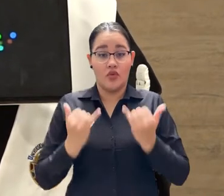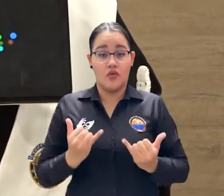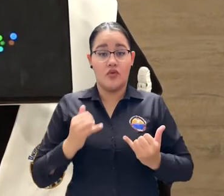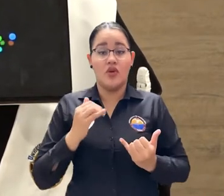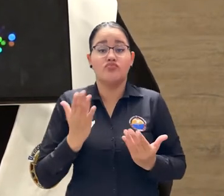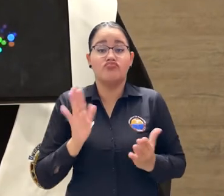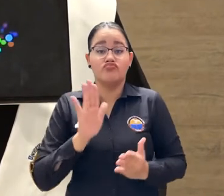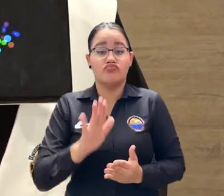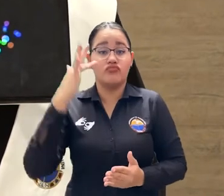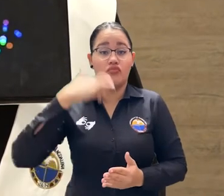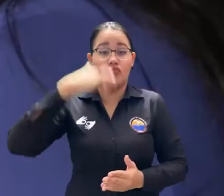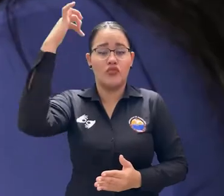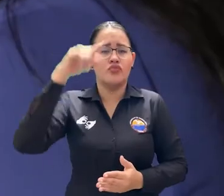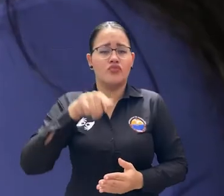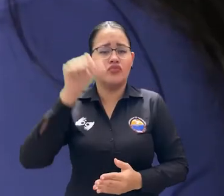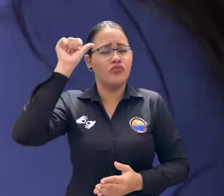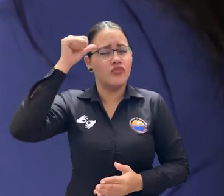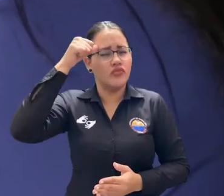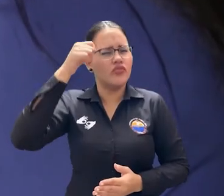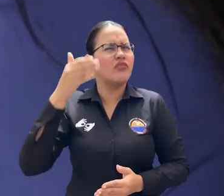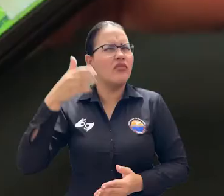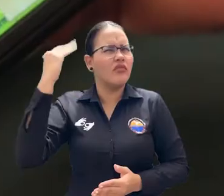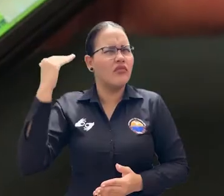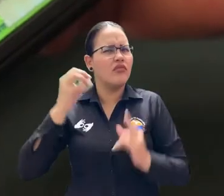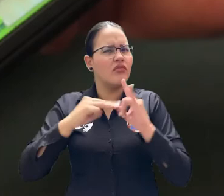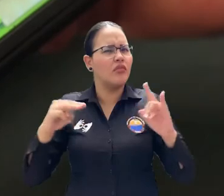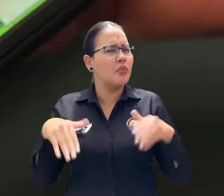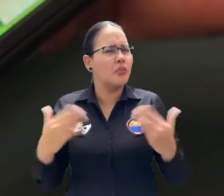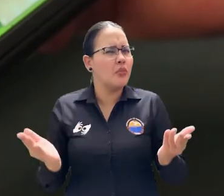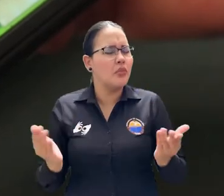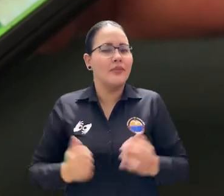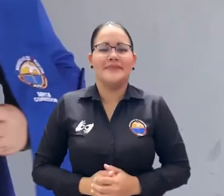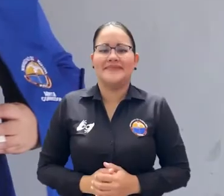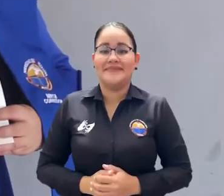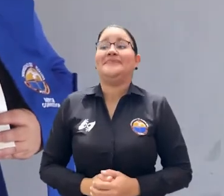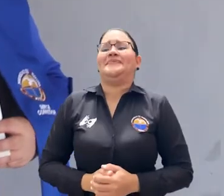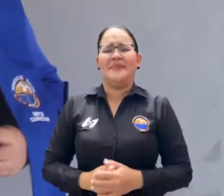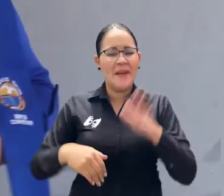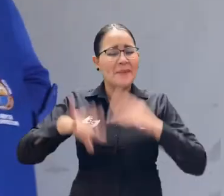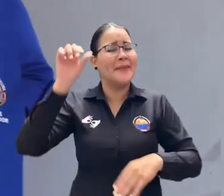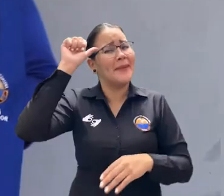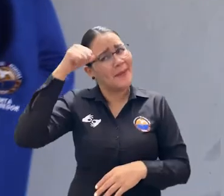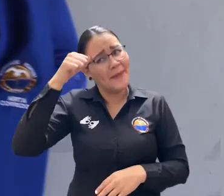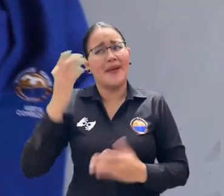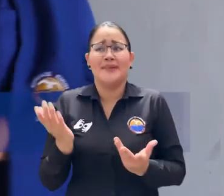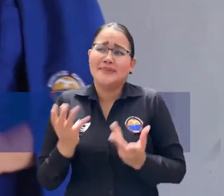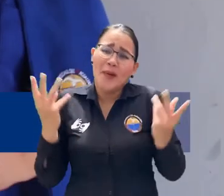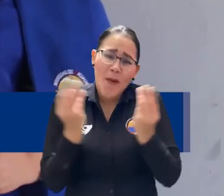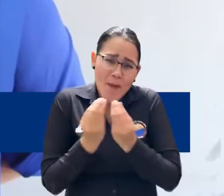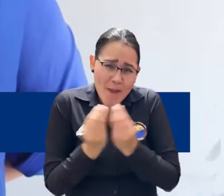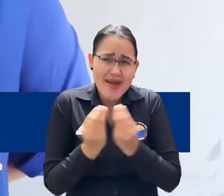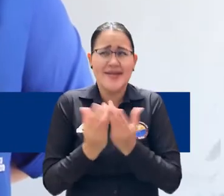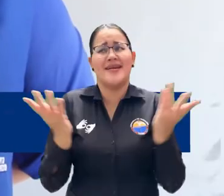¿qué es lo que más recordarás de tu paso por nuestro campus universitario? Mis compañeras, a los docentes,